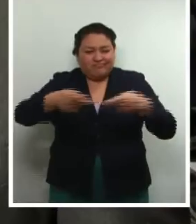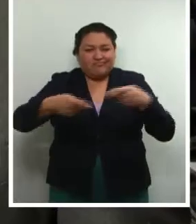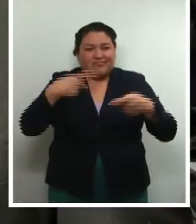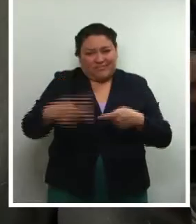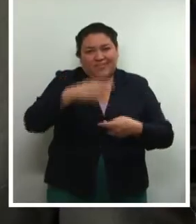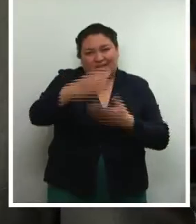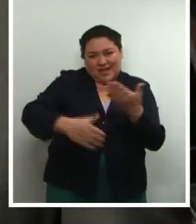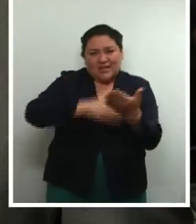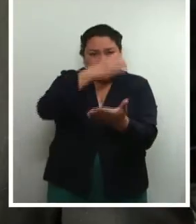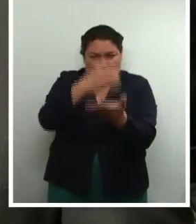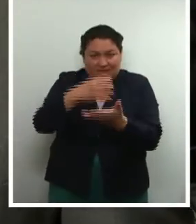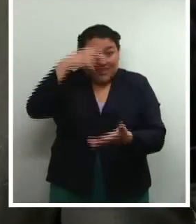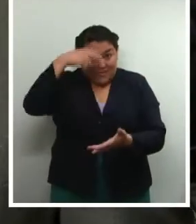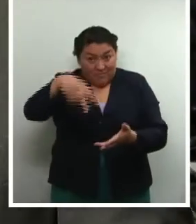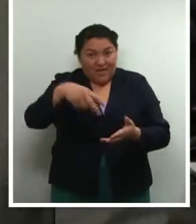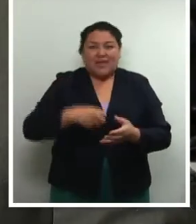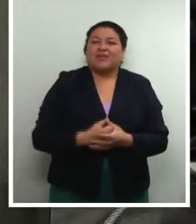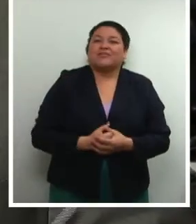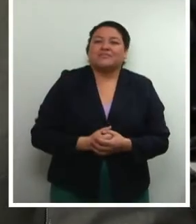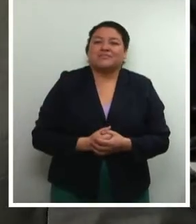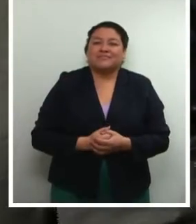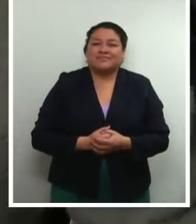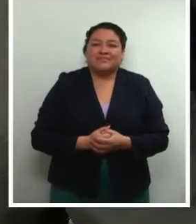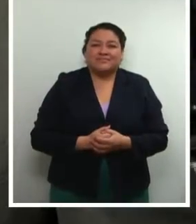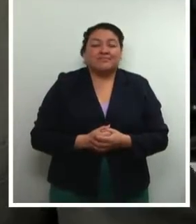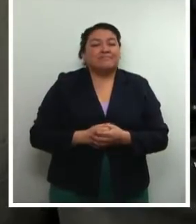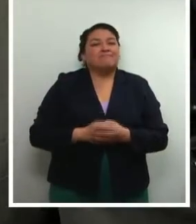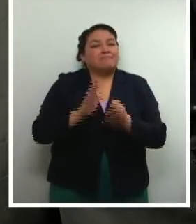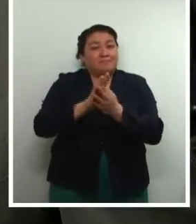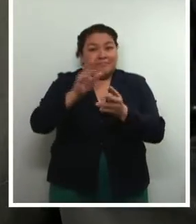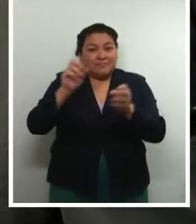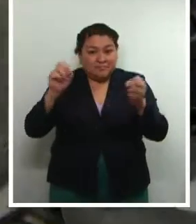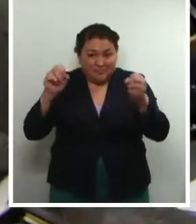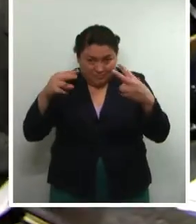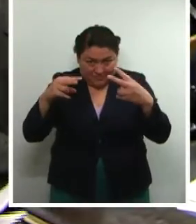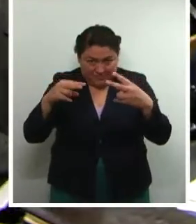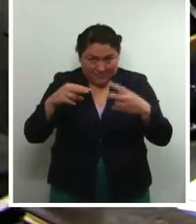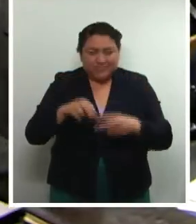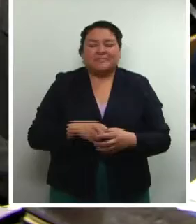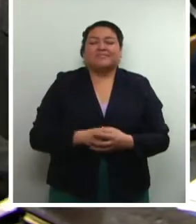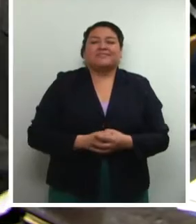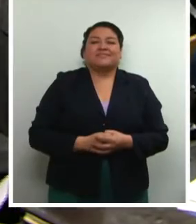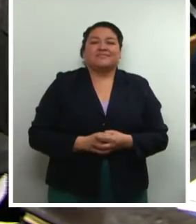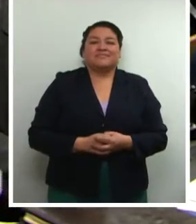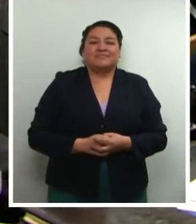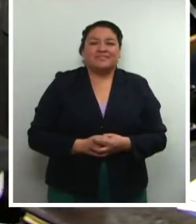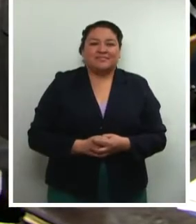Política de la Ciudad de México. No se vaya, regresamos en un momento.